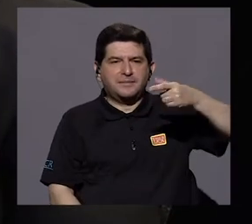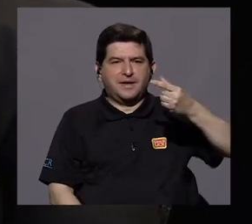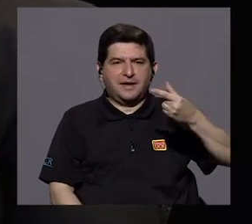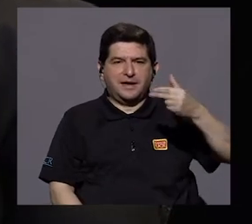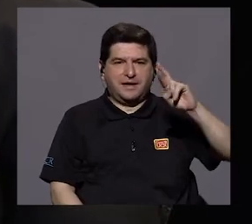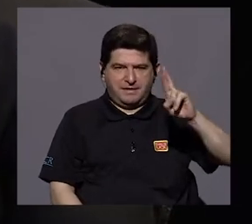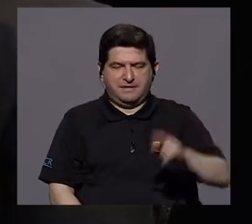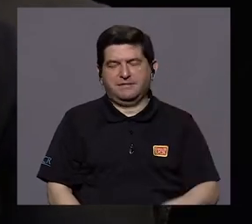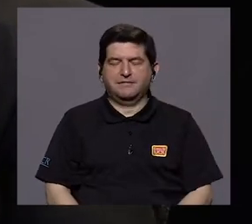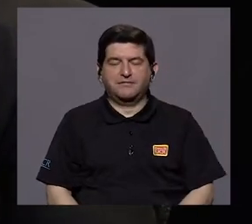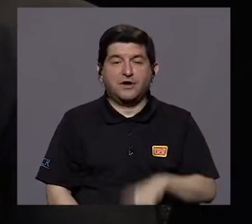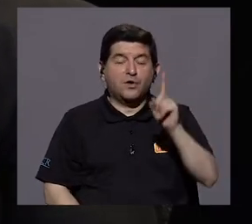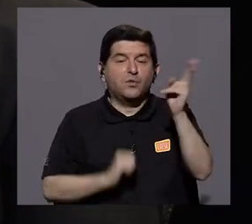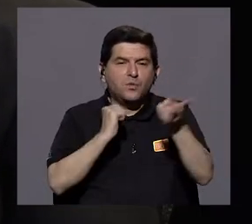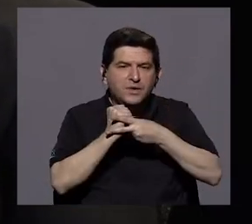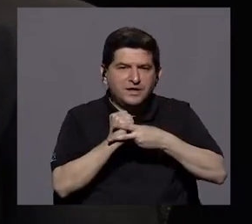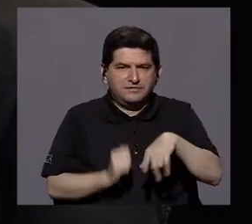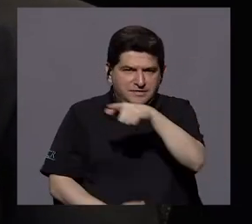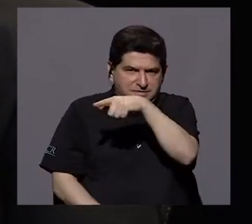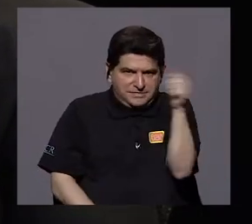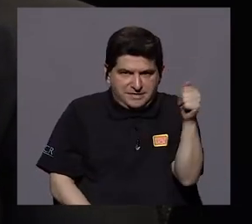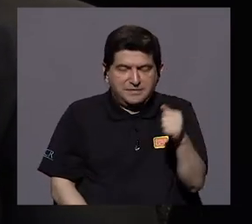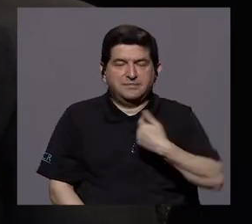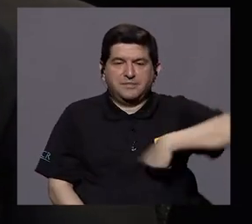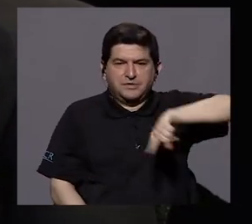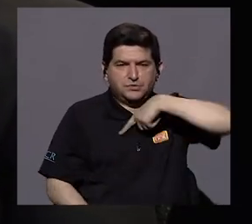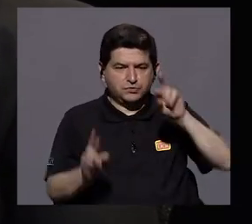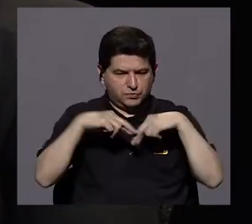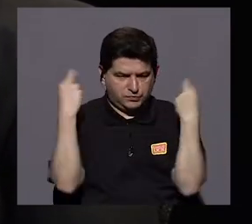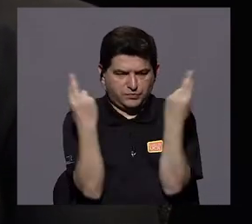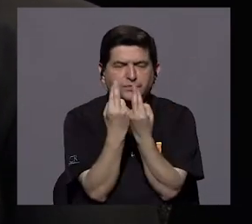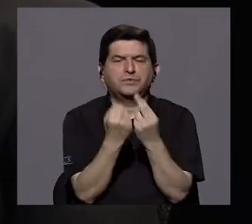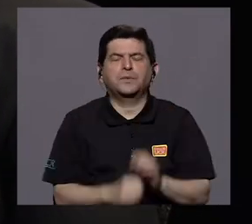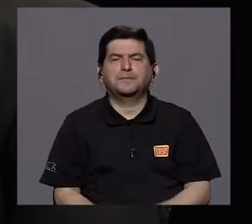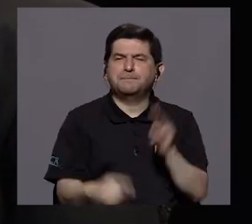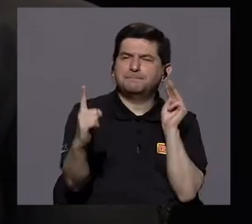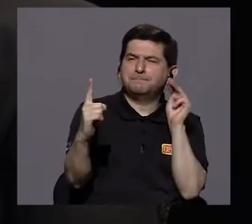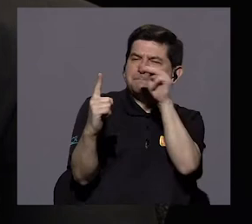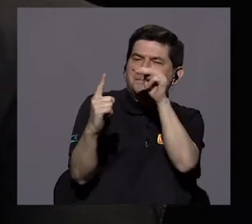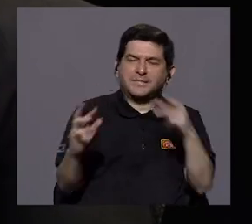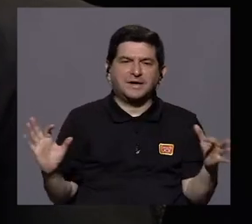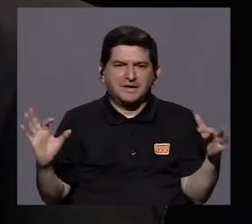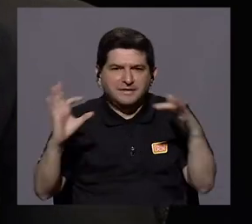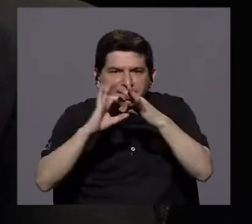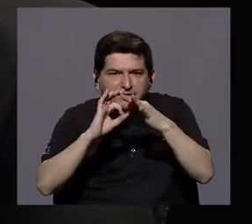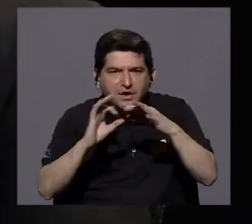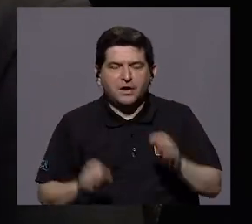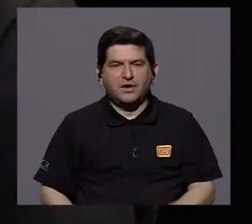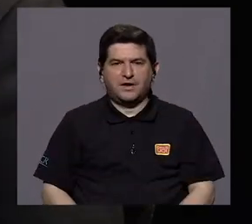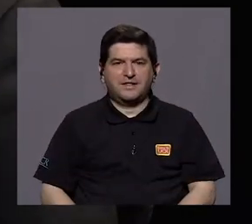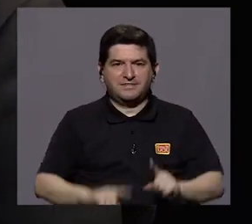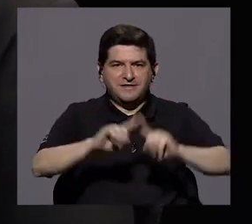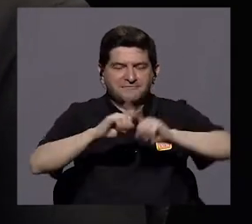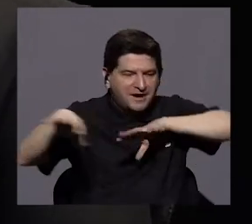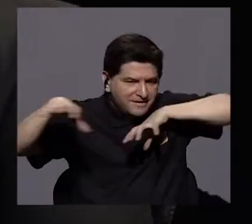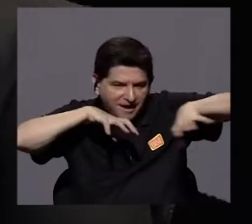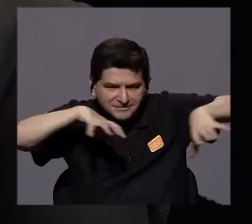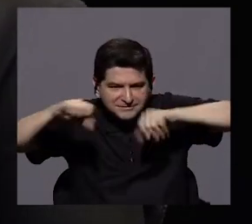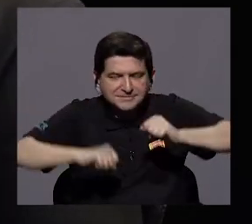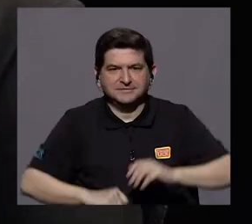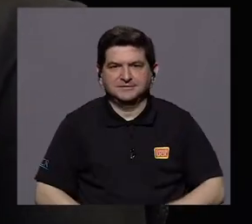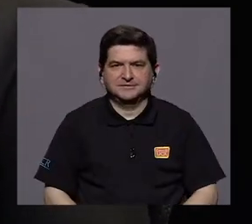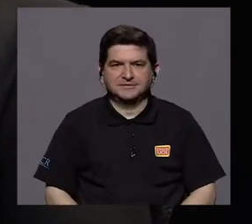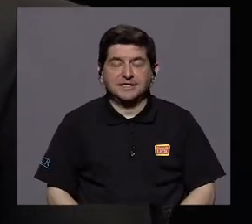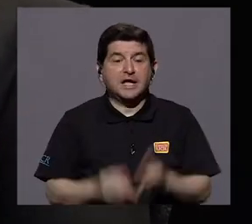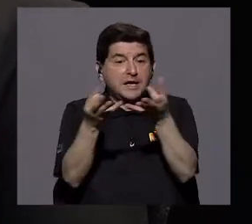etcétera. Nos reunimos una vez al mes y nuestros cometidos van en relación a coordinación de actividades